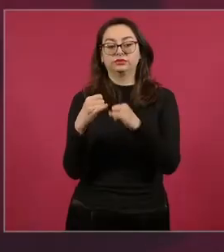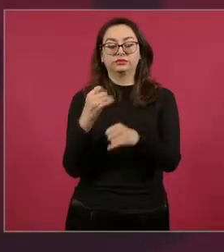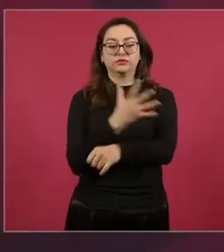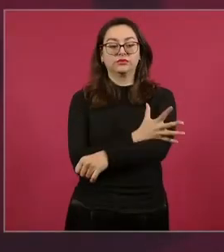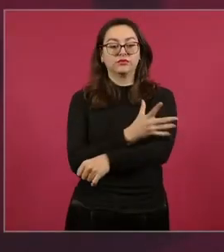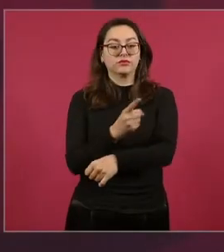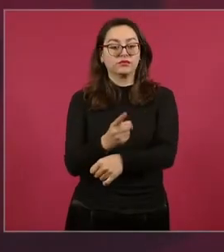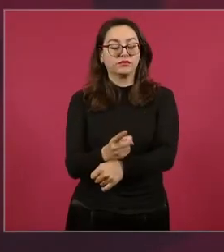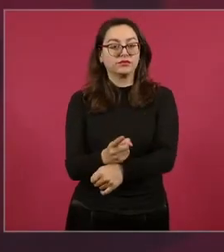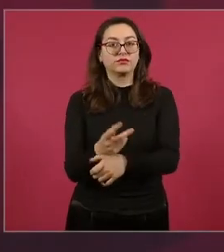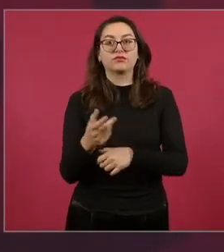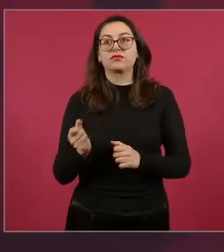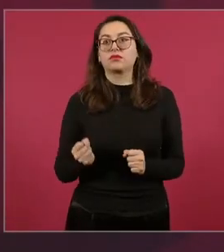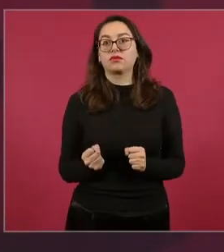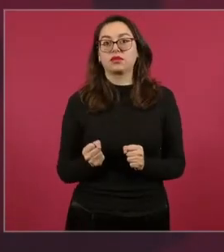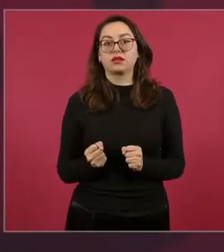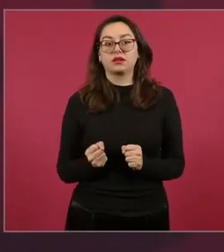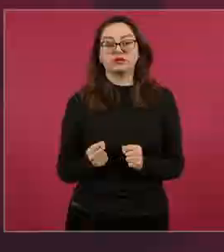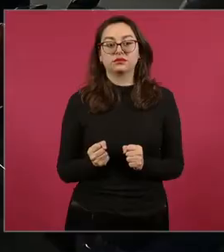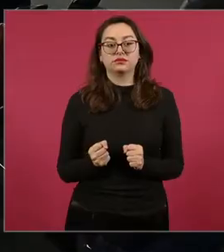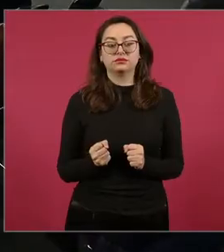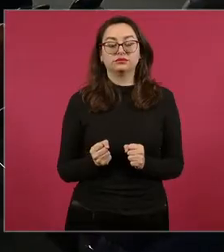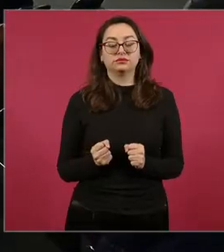la transparencia,